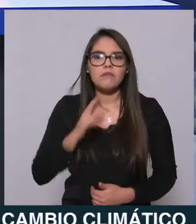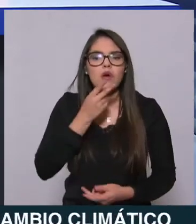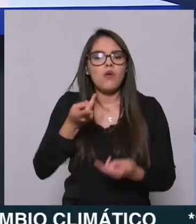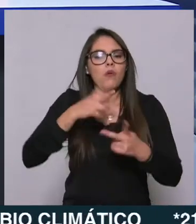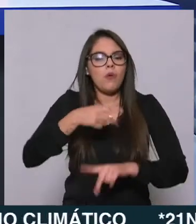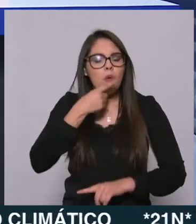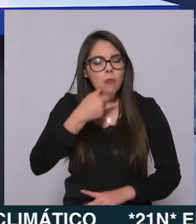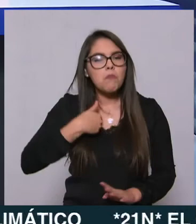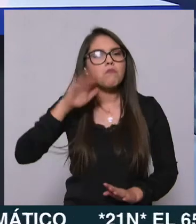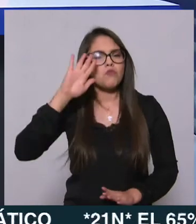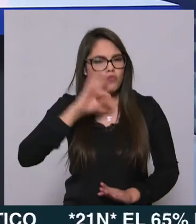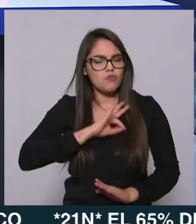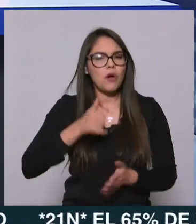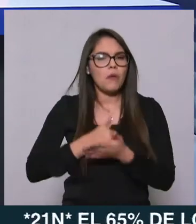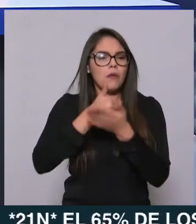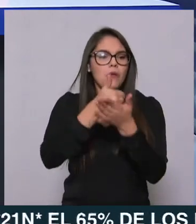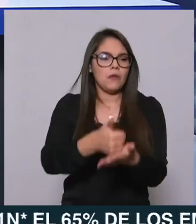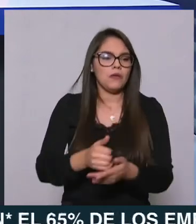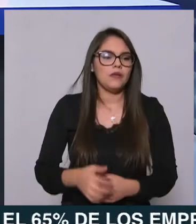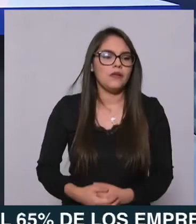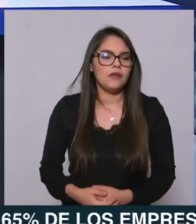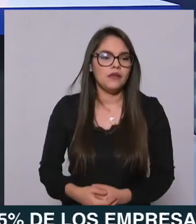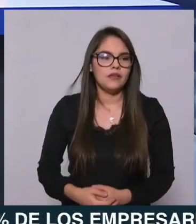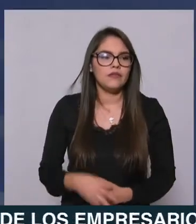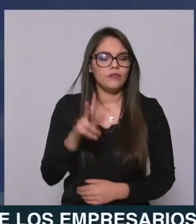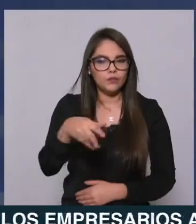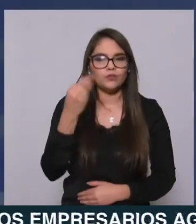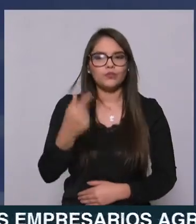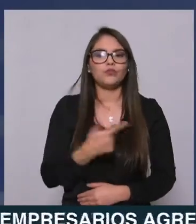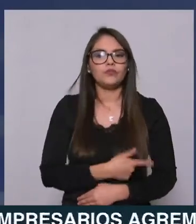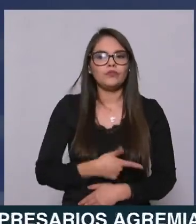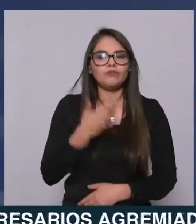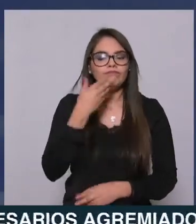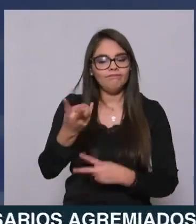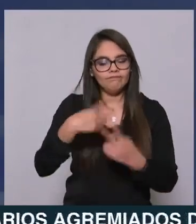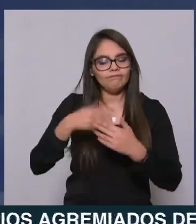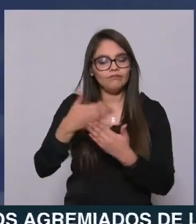Aleida Hernández, catedrática de la UNAM, pues un gusto recibirte, muchas gracias por Al contrario. acompañarnos. Gracias, Gracias.